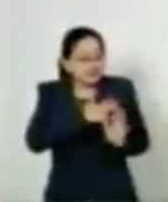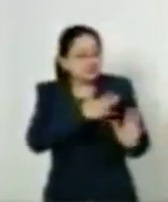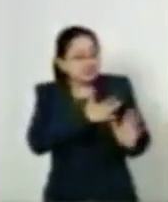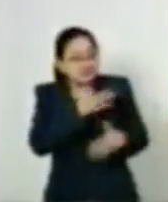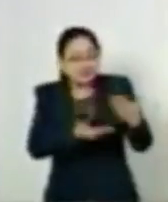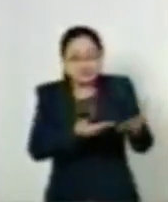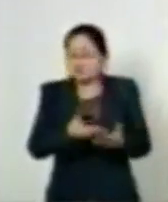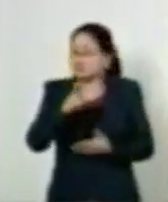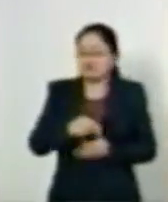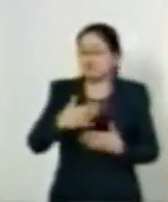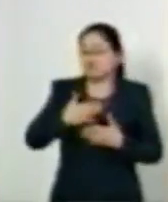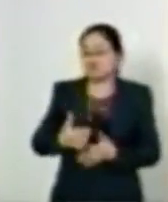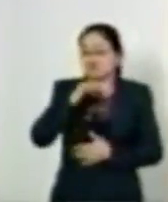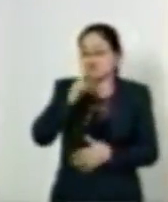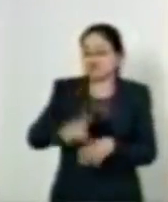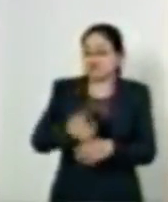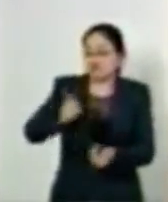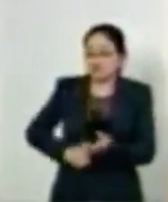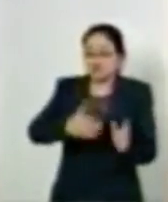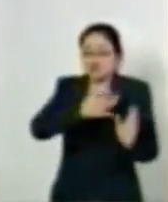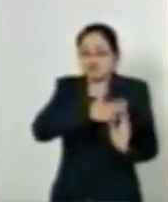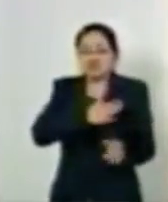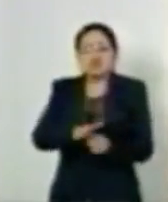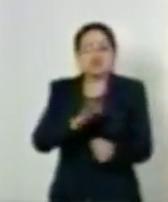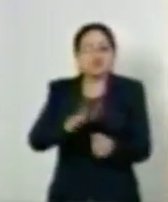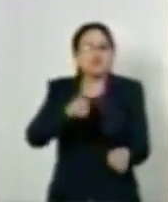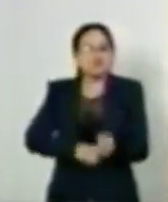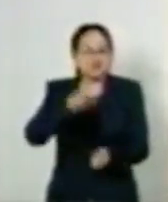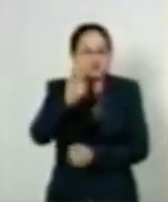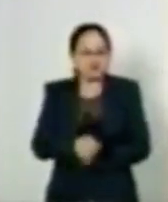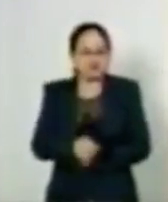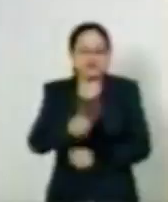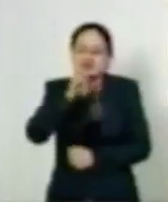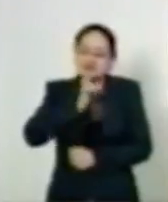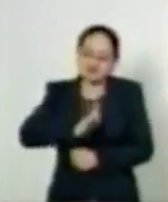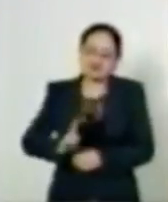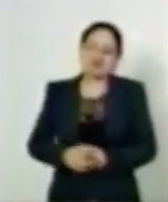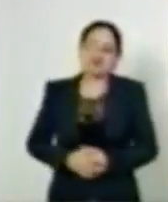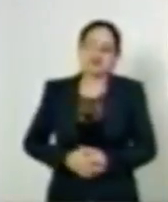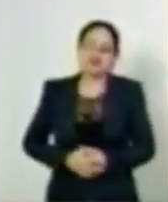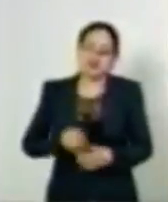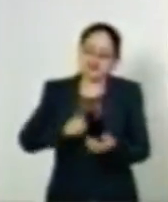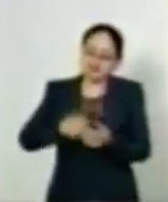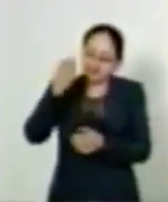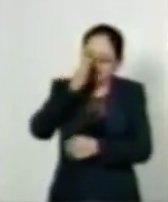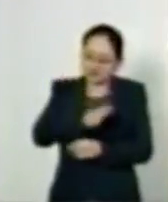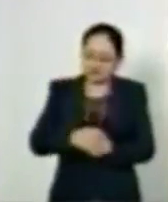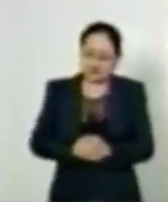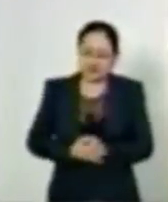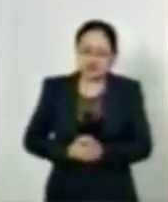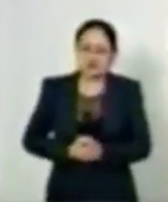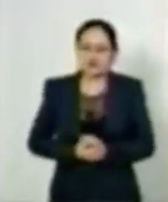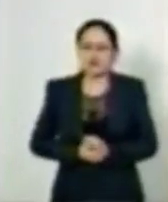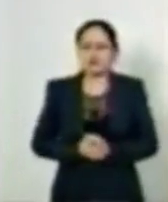de antemano saben que detrás de esos compromisos se encuentra la mentira y la traición.